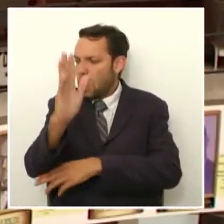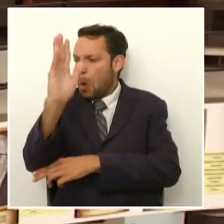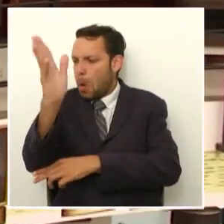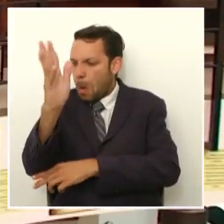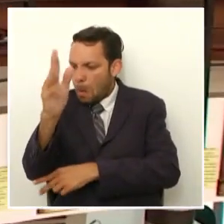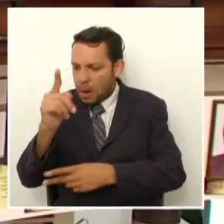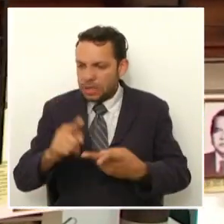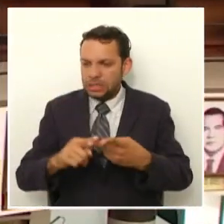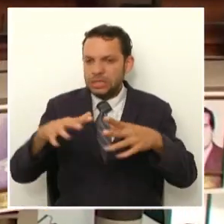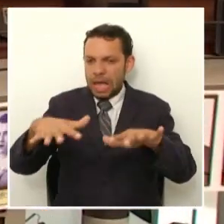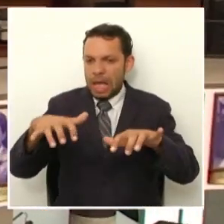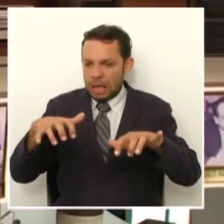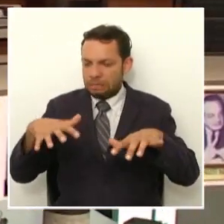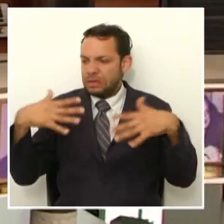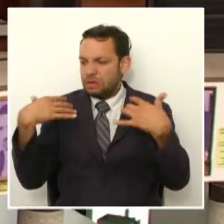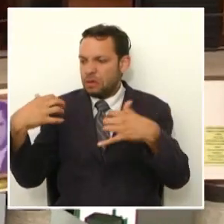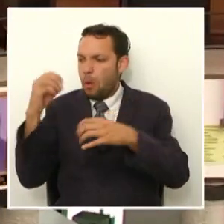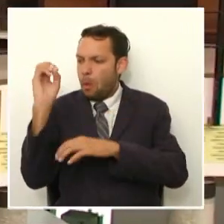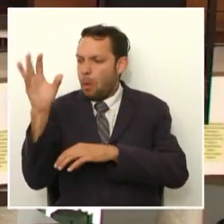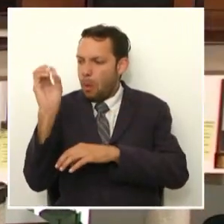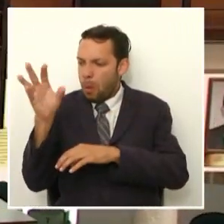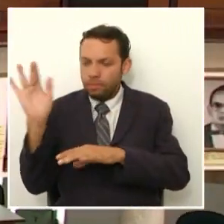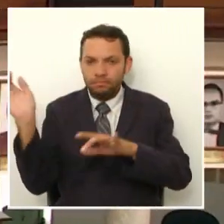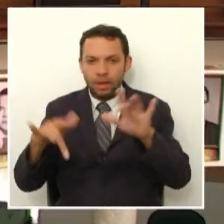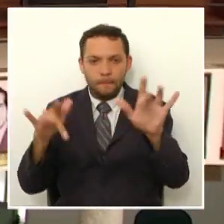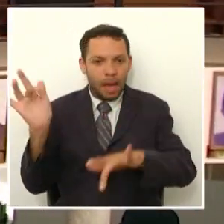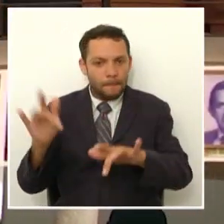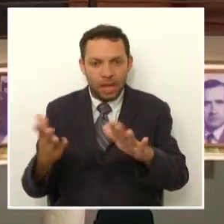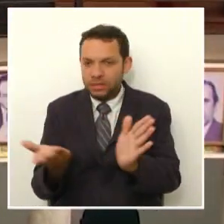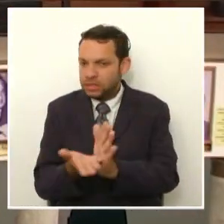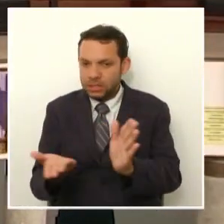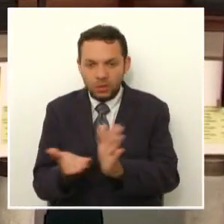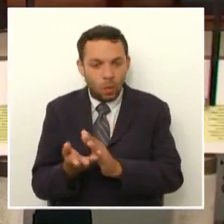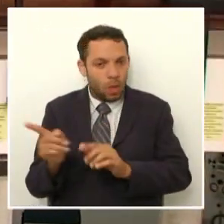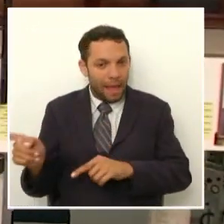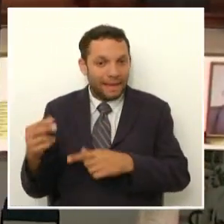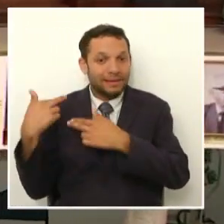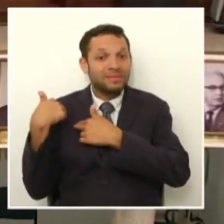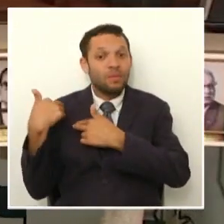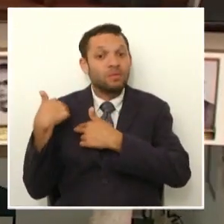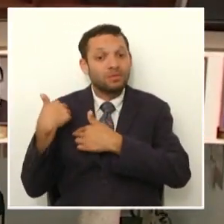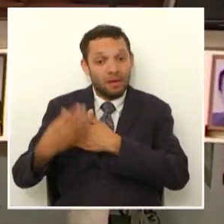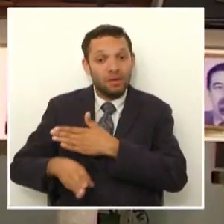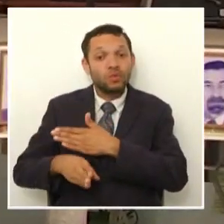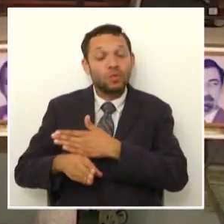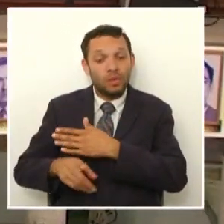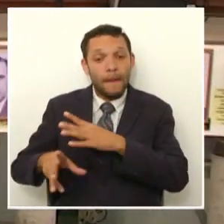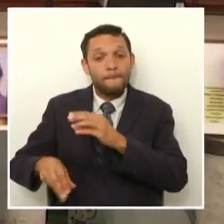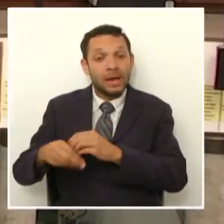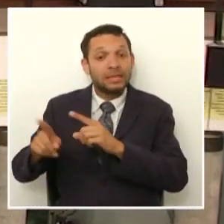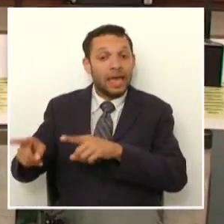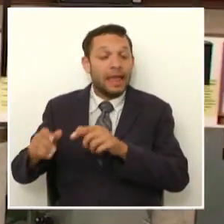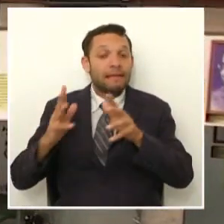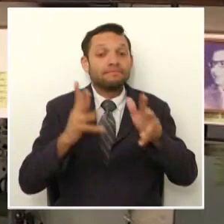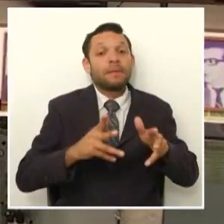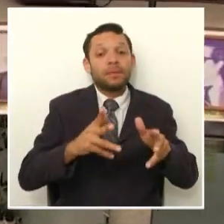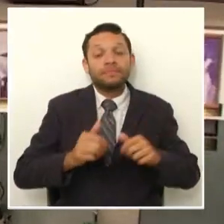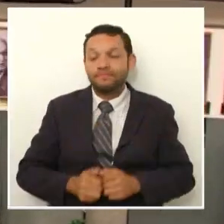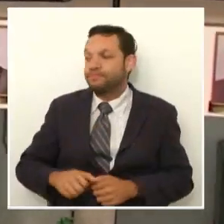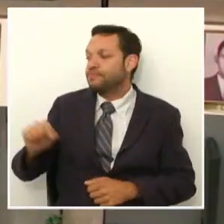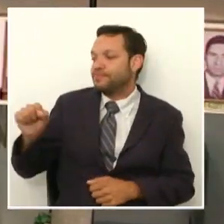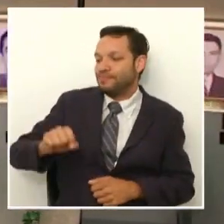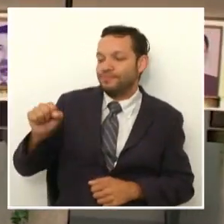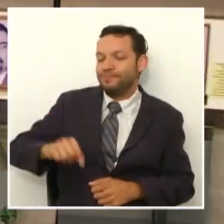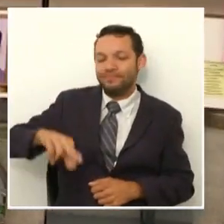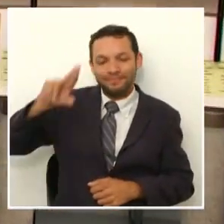a los congresos, sigamos estudiando. Y todavía estudia y todavía le enseña a la gente. Todavía, doctor, sí, hay